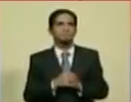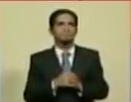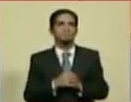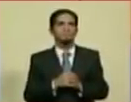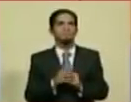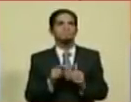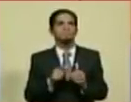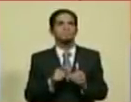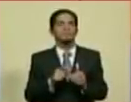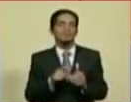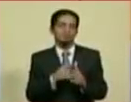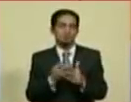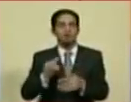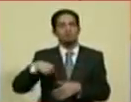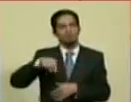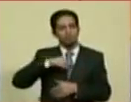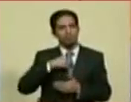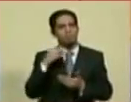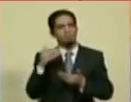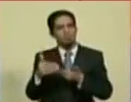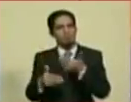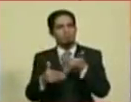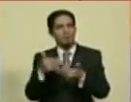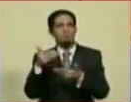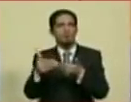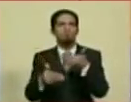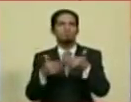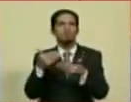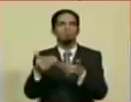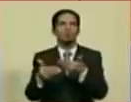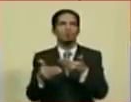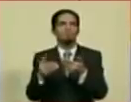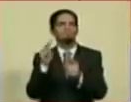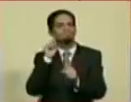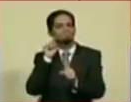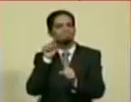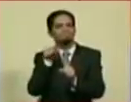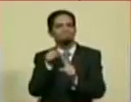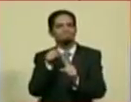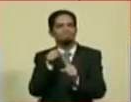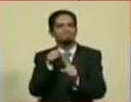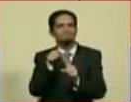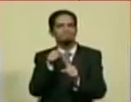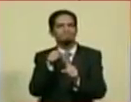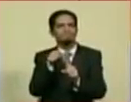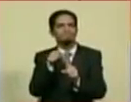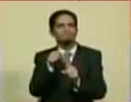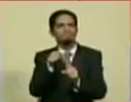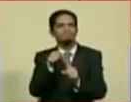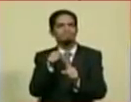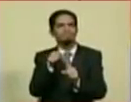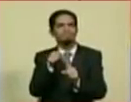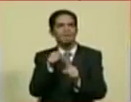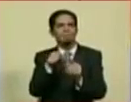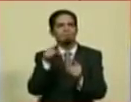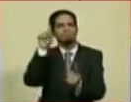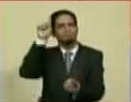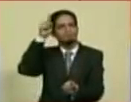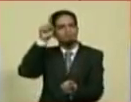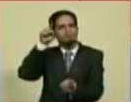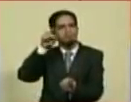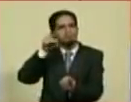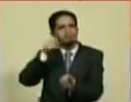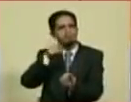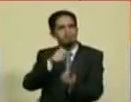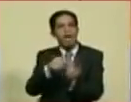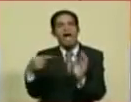caminando, transitando hacia un déficit fiscal cero, como lo hemos llamado.